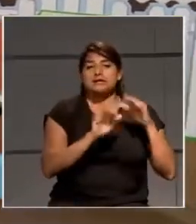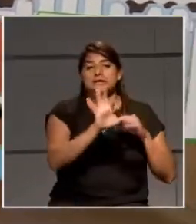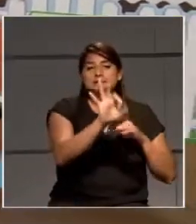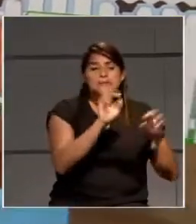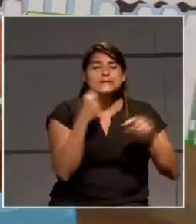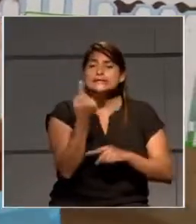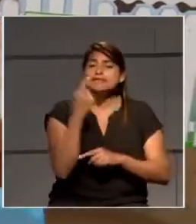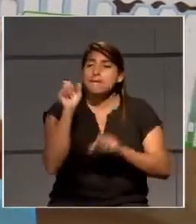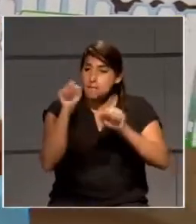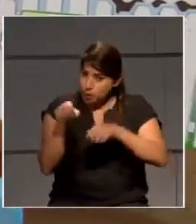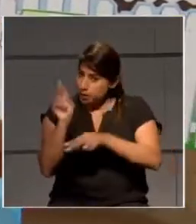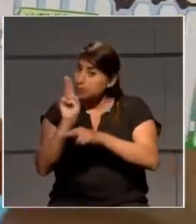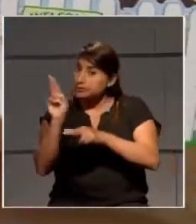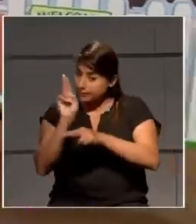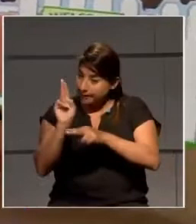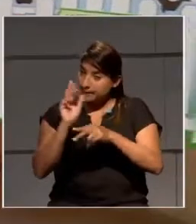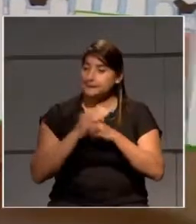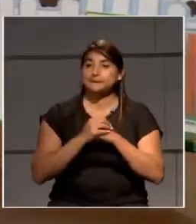siempre nos va a funcionar.